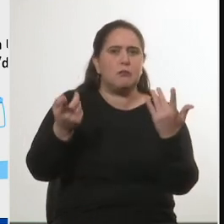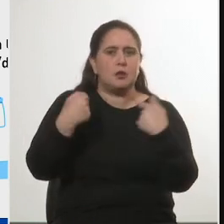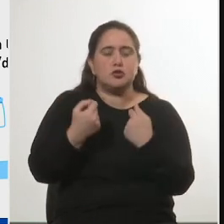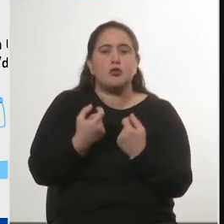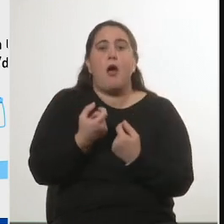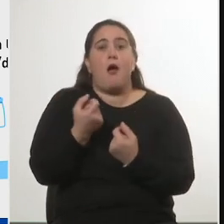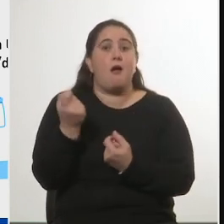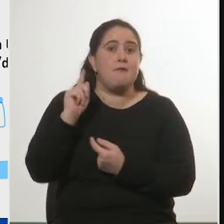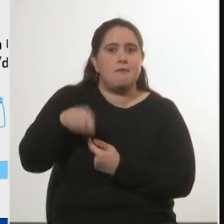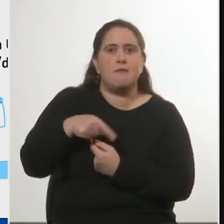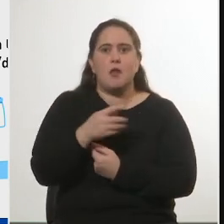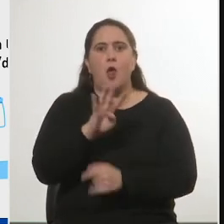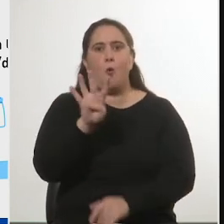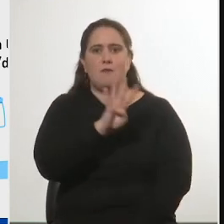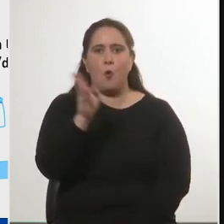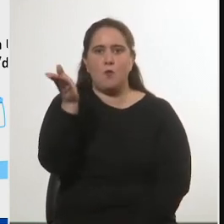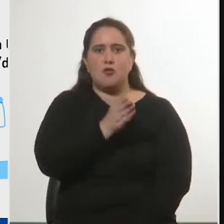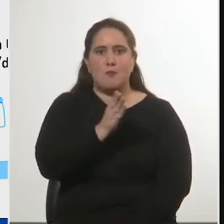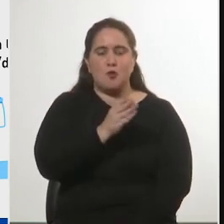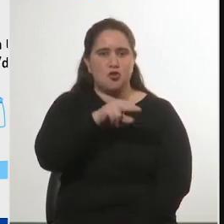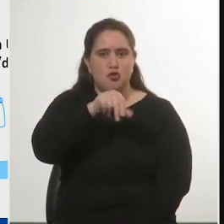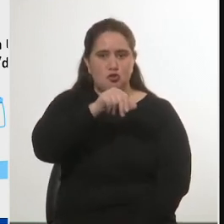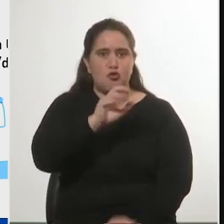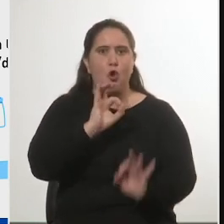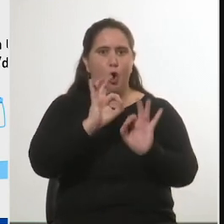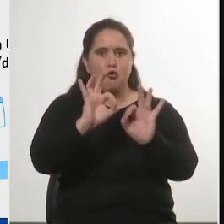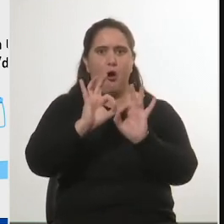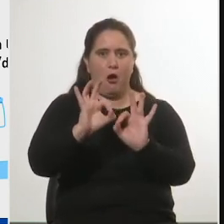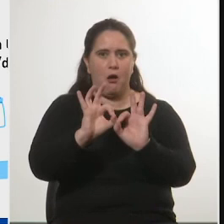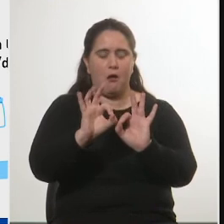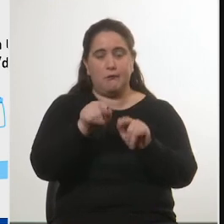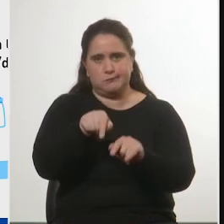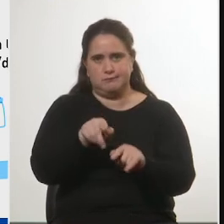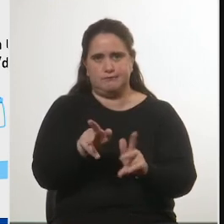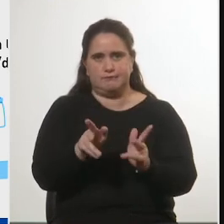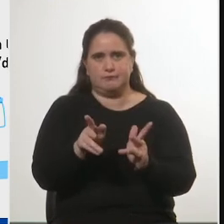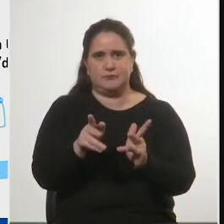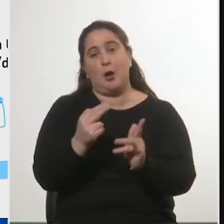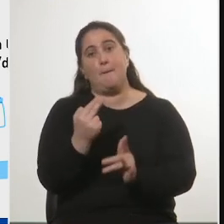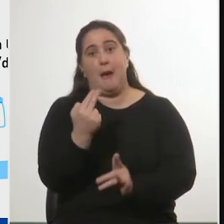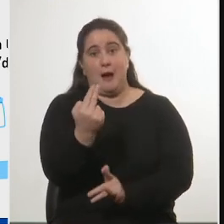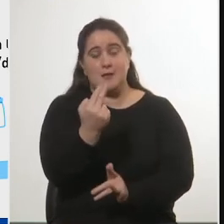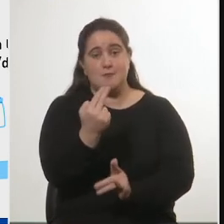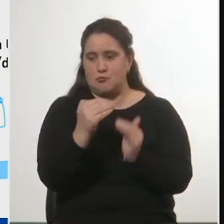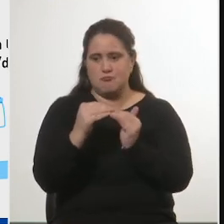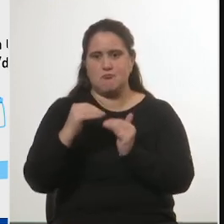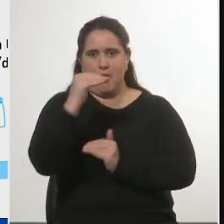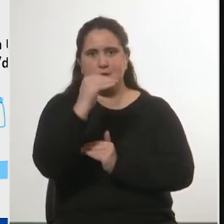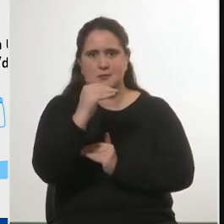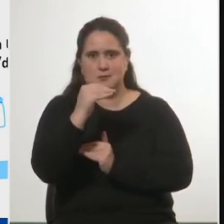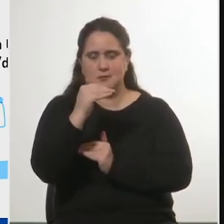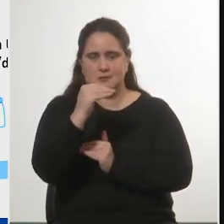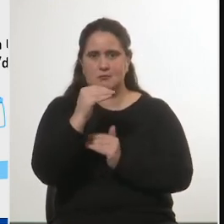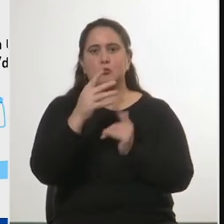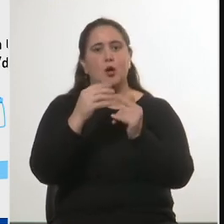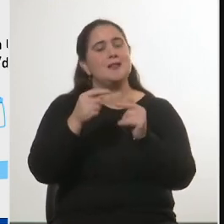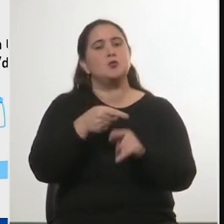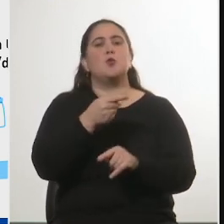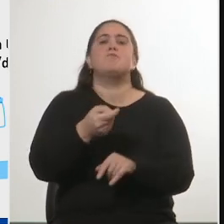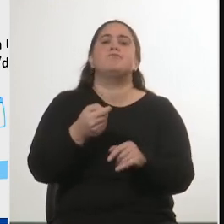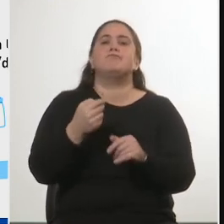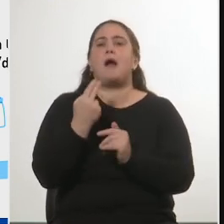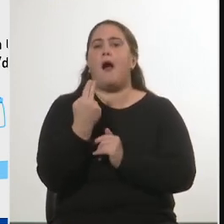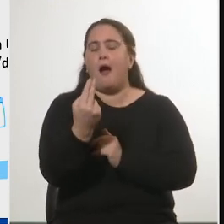el 44% del sodio total consumido, permitido, que es 3,3 gramos de sal